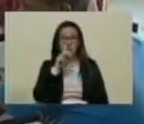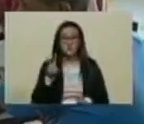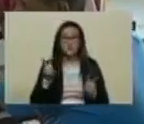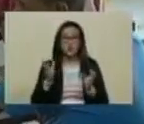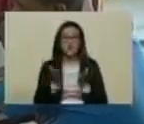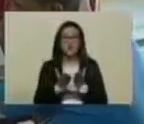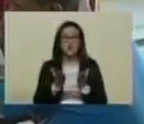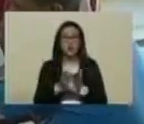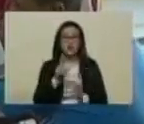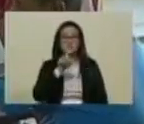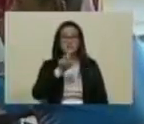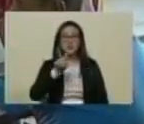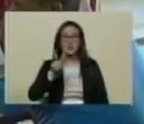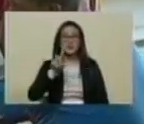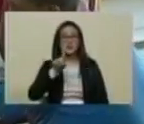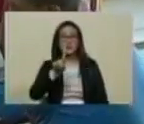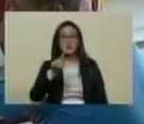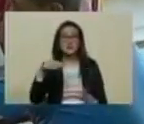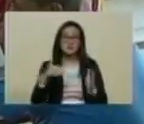a